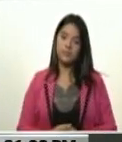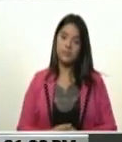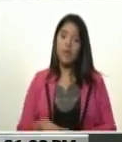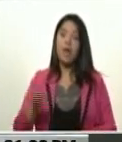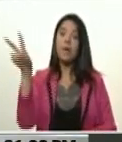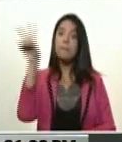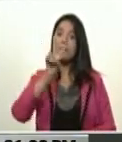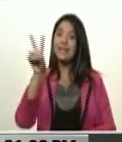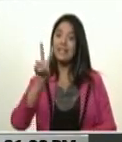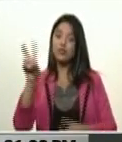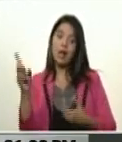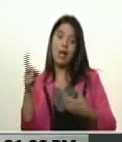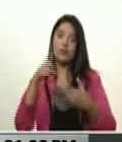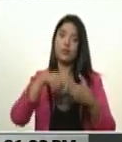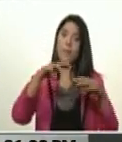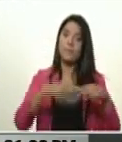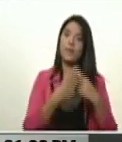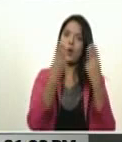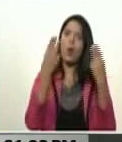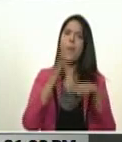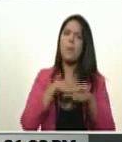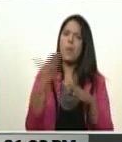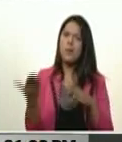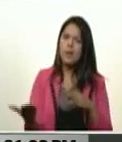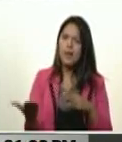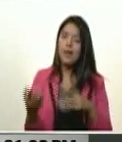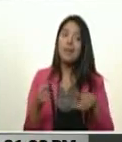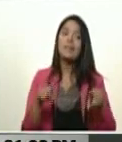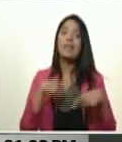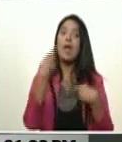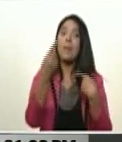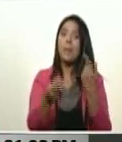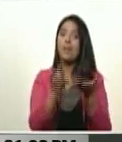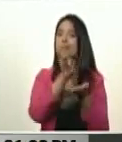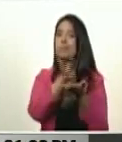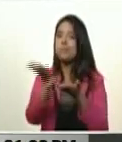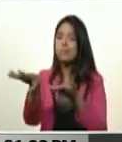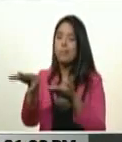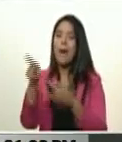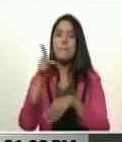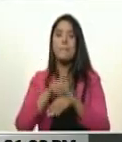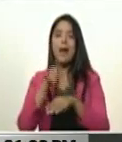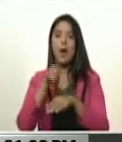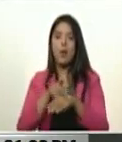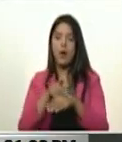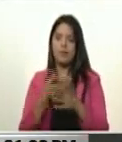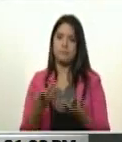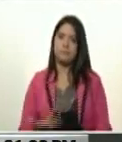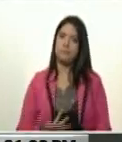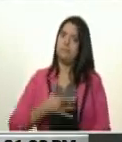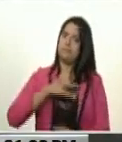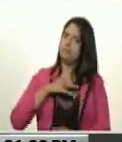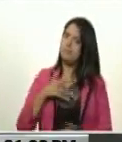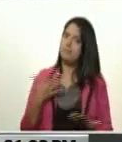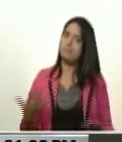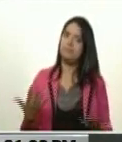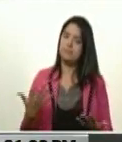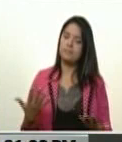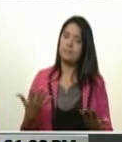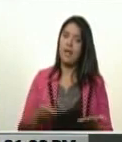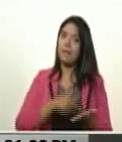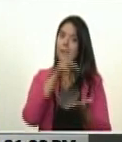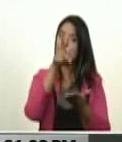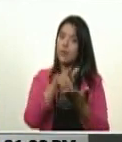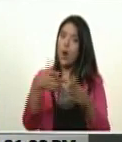Venezuela entró a Mercosur por la ventana, después de haber sacado a Paraguay por la chimenea. Es decir, la presencia del gobierno